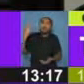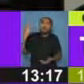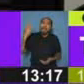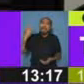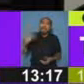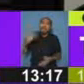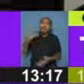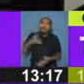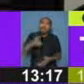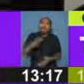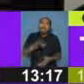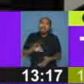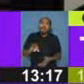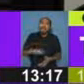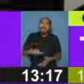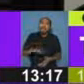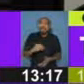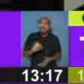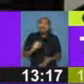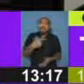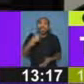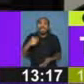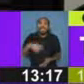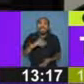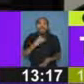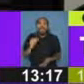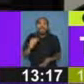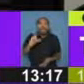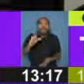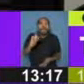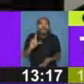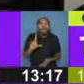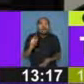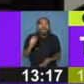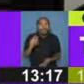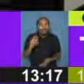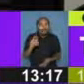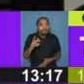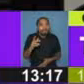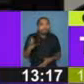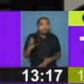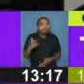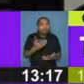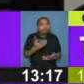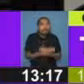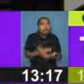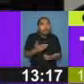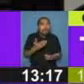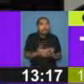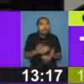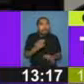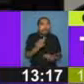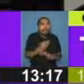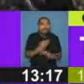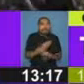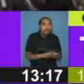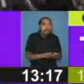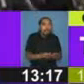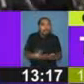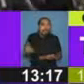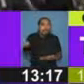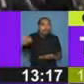matrícula que la matrícula cada vez que iba a visitar la escuela primaria me pedían otra escuela así que ya la tienen una escuela hermosa